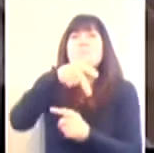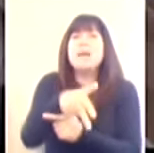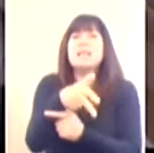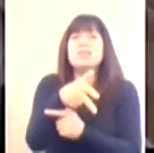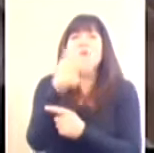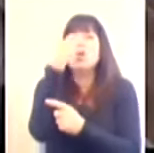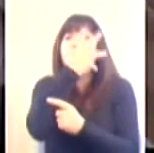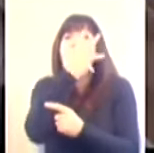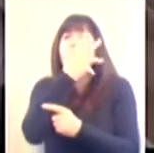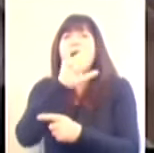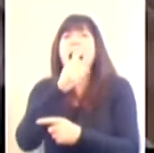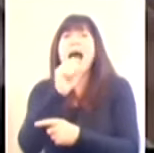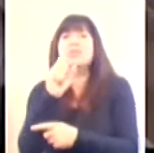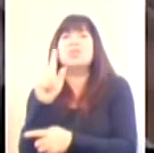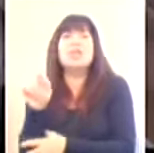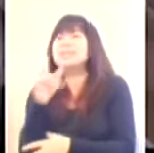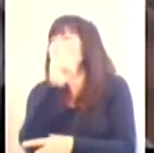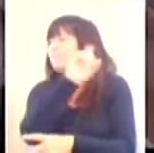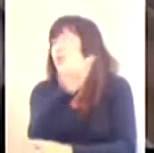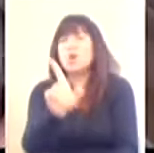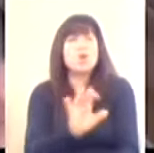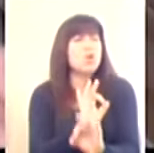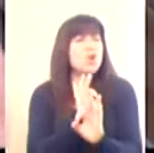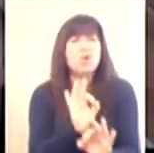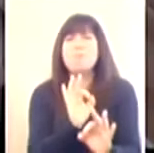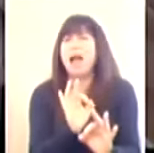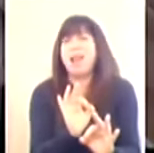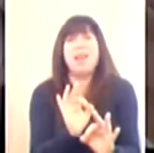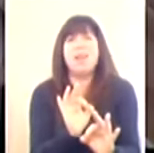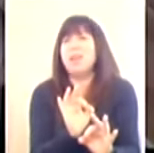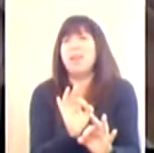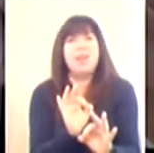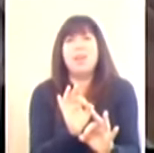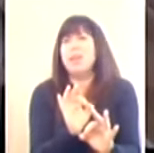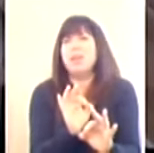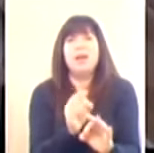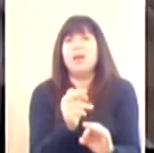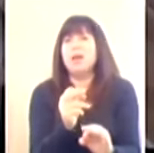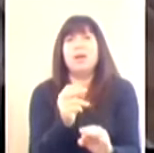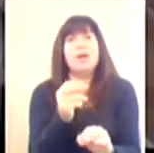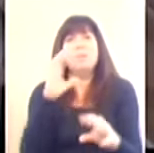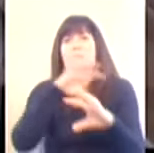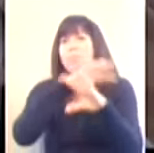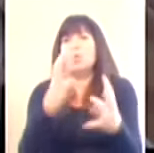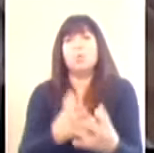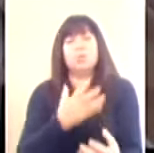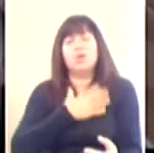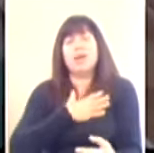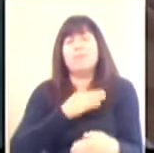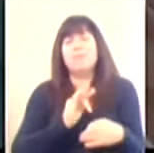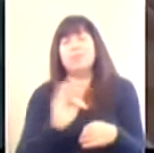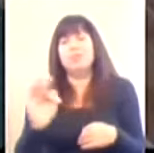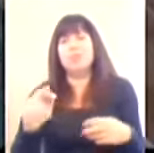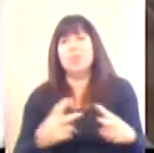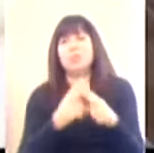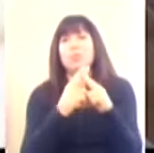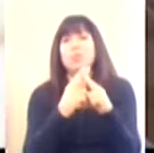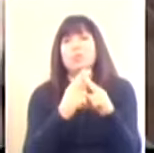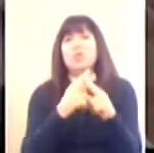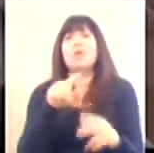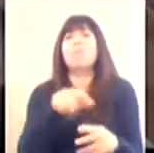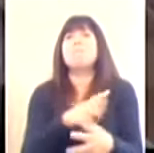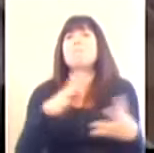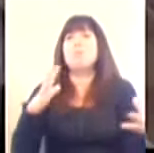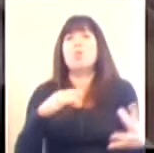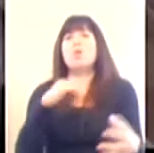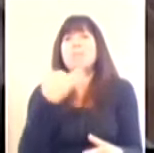con diésel, no es lo normal ni va a poder ser viable en el mundo que estamos construyendo. Entonces ya digamos, eso es muy importante